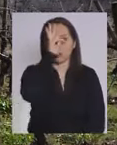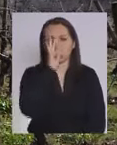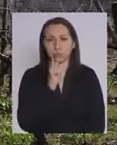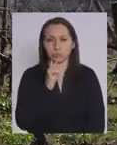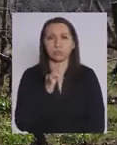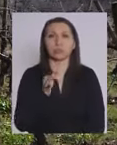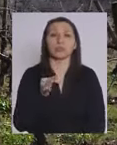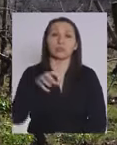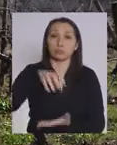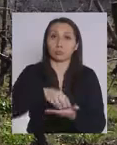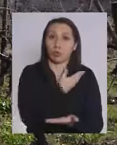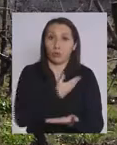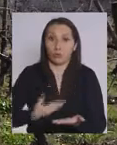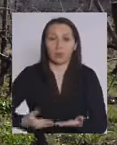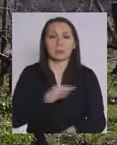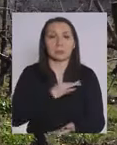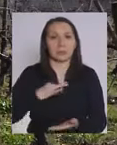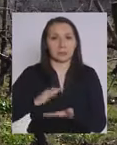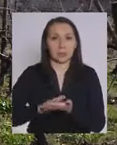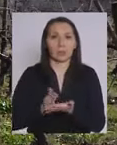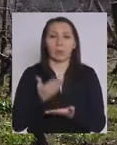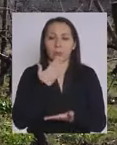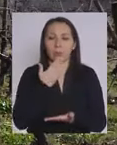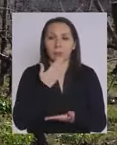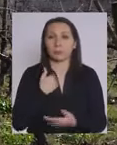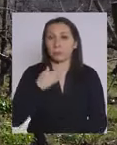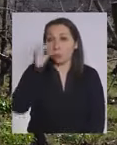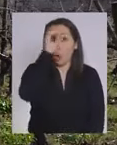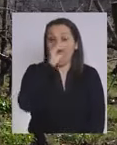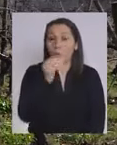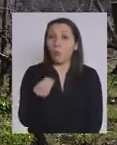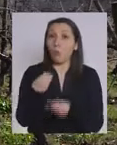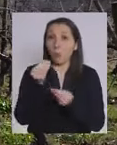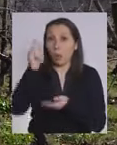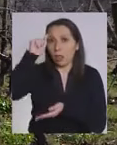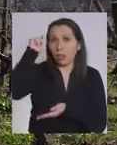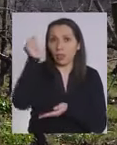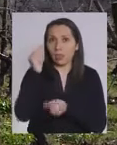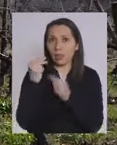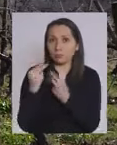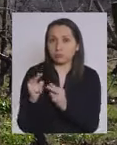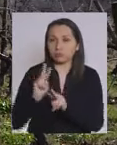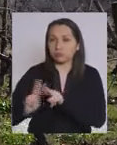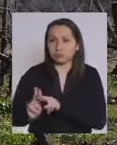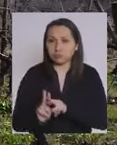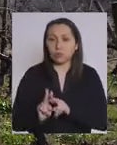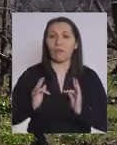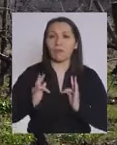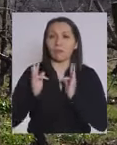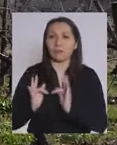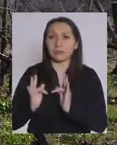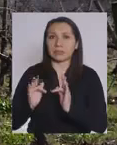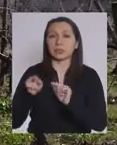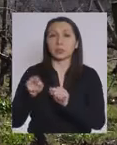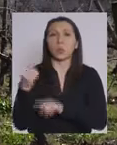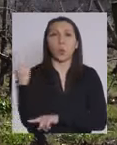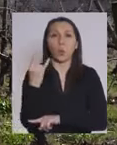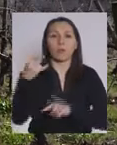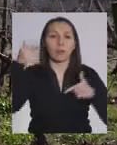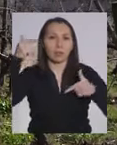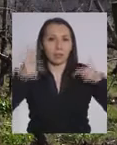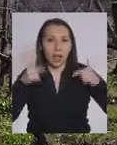de la moneda y del ministerio de salud opino que es una excelente iniciativa y felicito a las universidades de